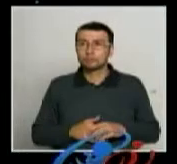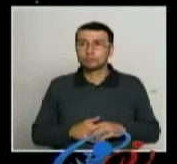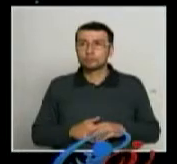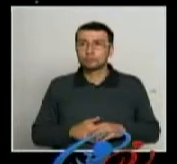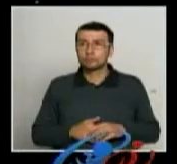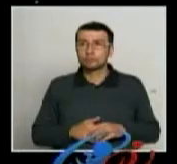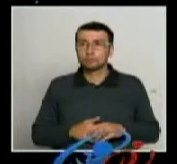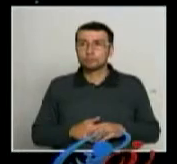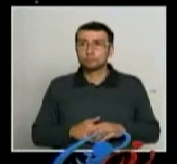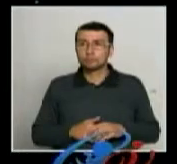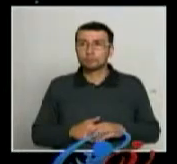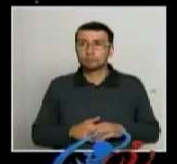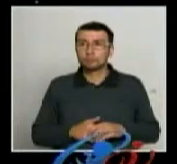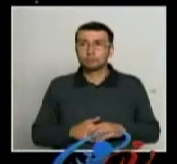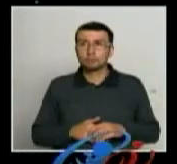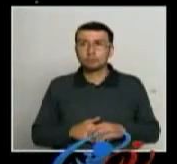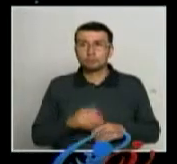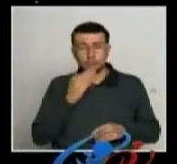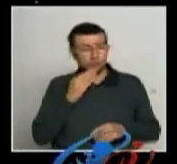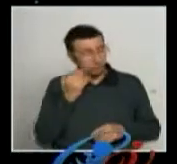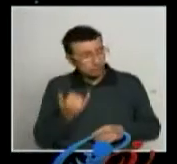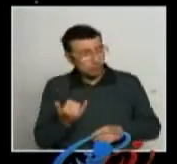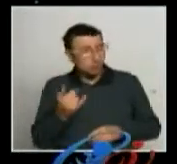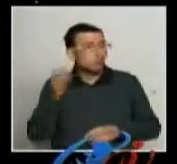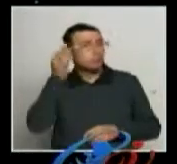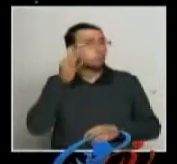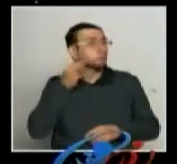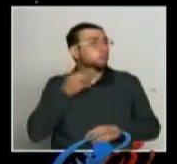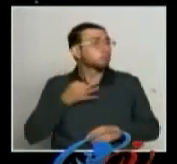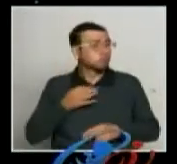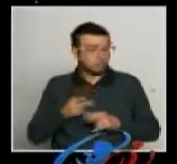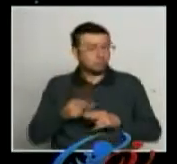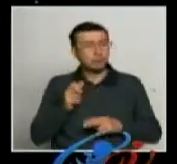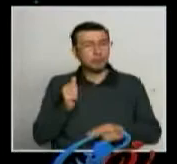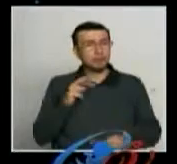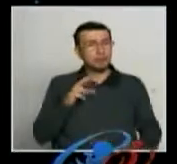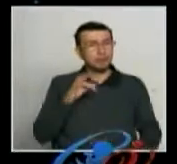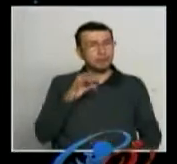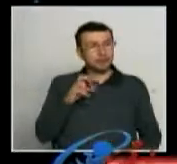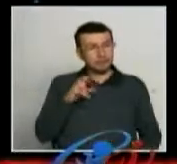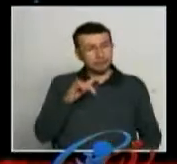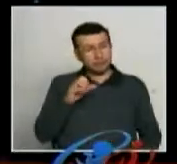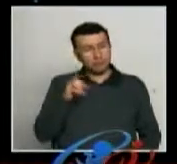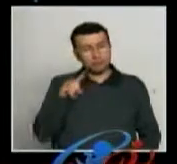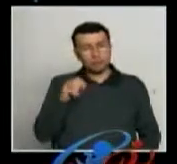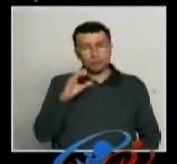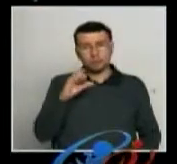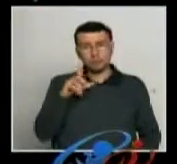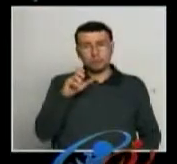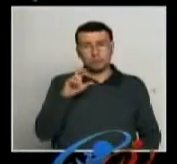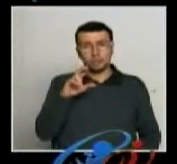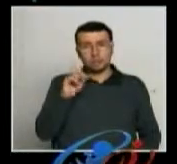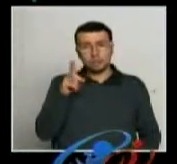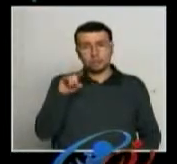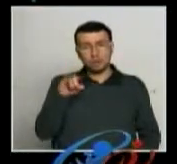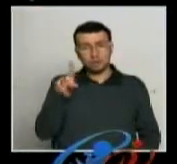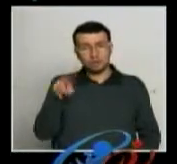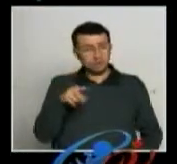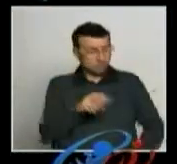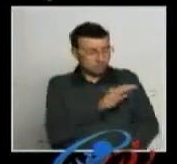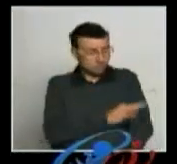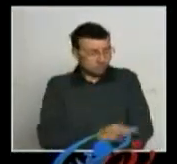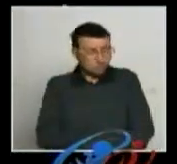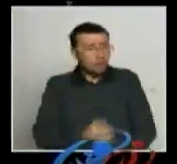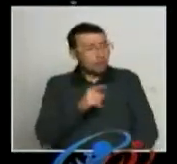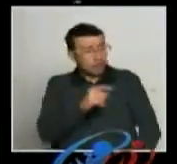Bueno, seguimos. Otra cosa, a la arteria le da arteriosclerosis, a la vena no. Exactamente, la arteria está en un proceso de arteriosclerosis, la acumulación